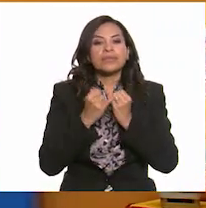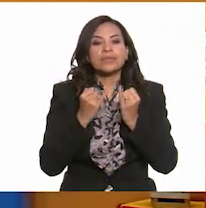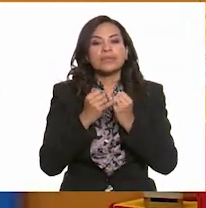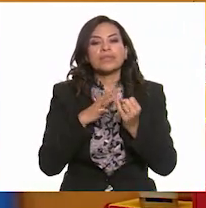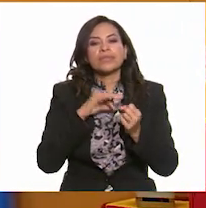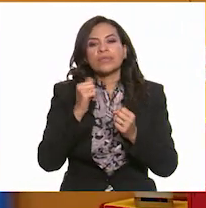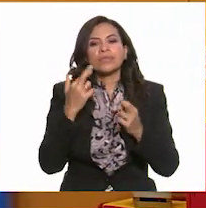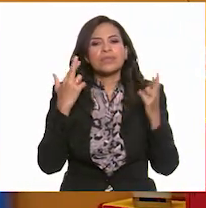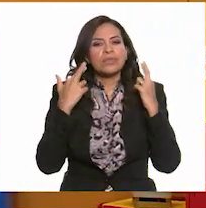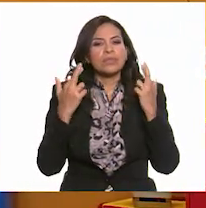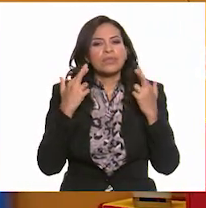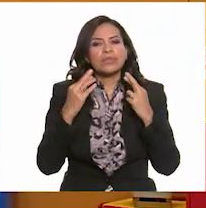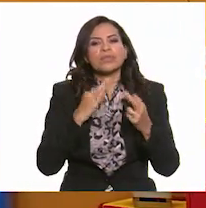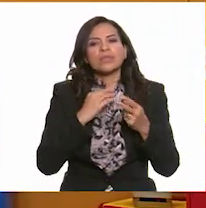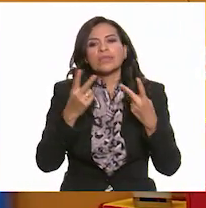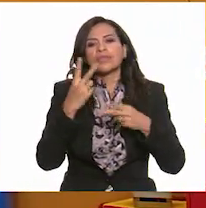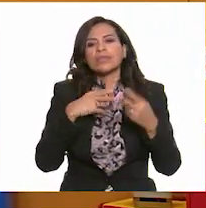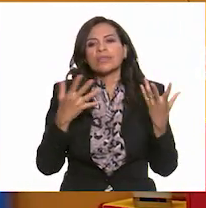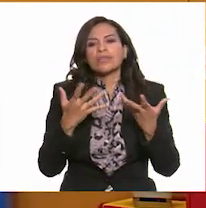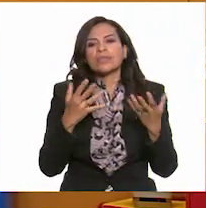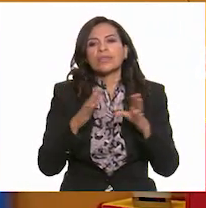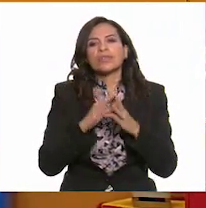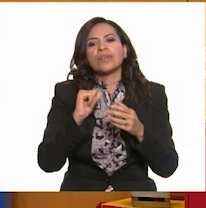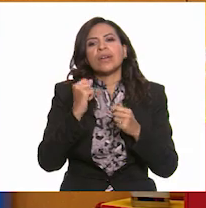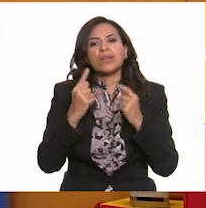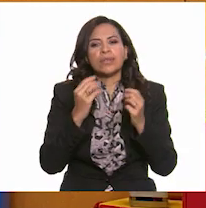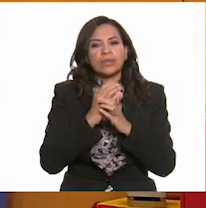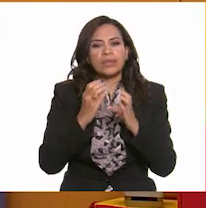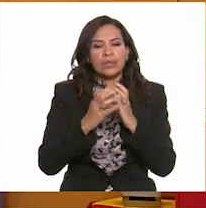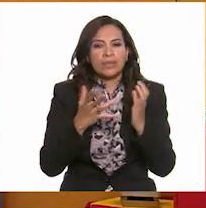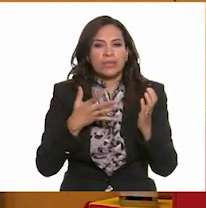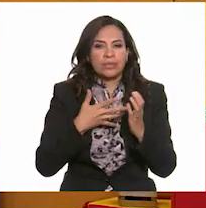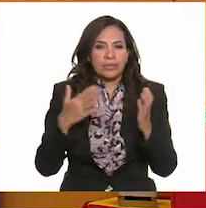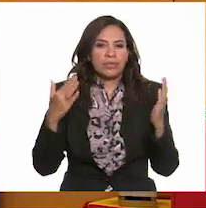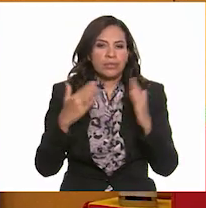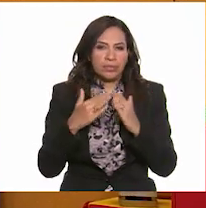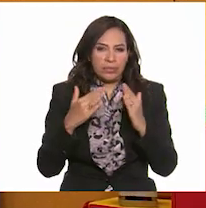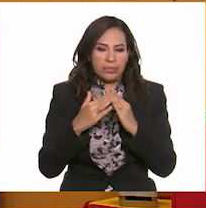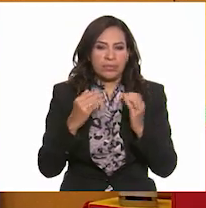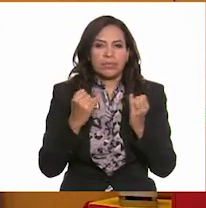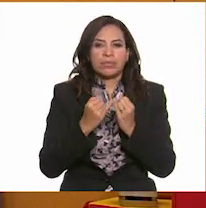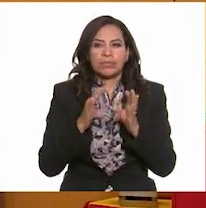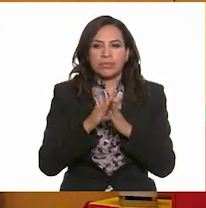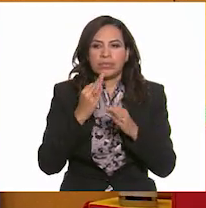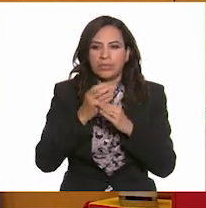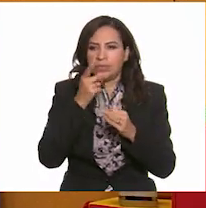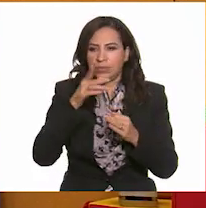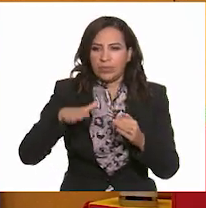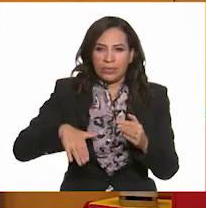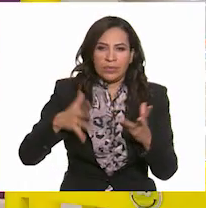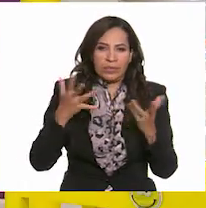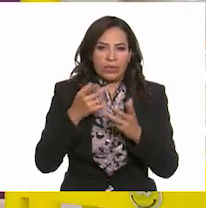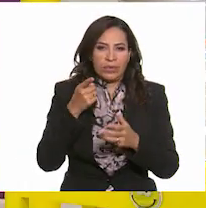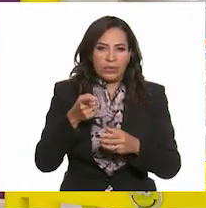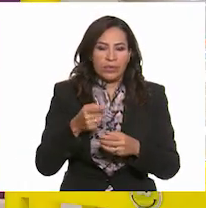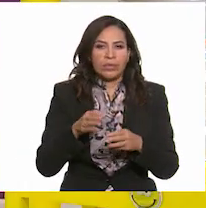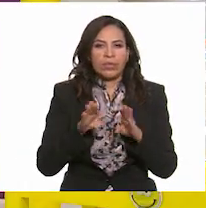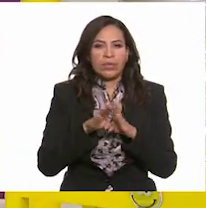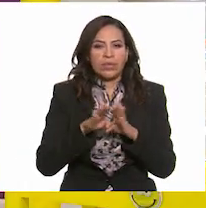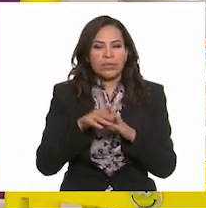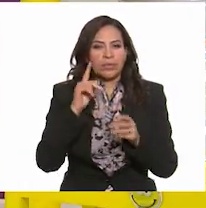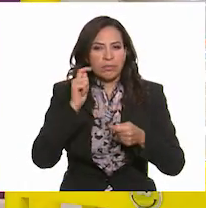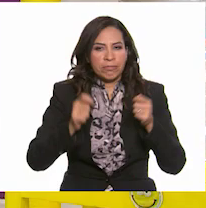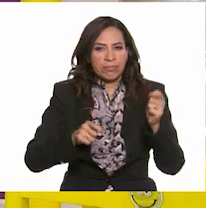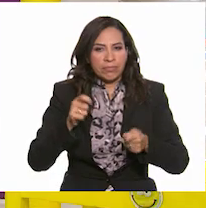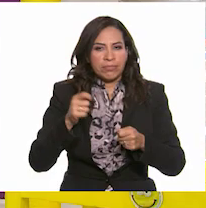hay otros sonidos que podemos producir con algunos objetos que tenemos en nuestra casa, así como tú lo estabas haciendo. Ah, como con las